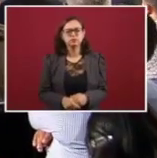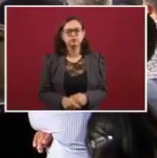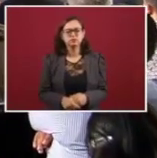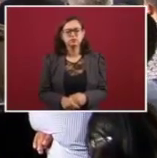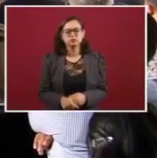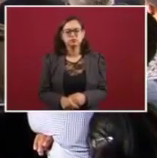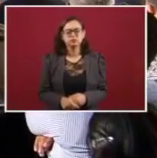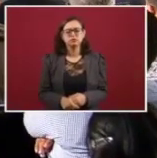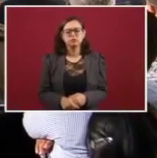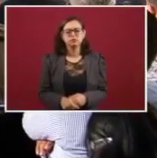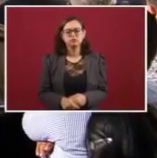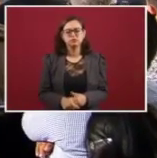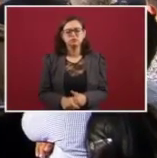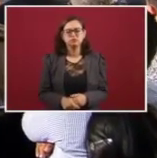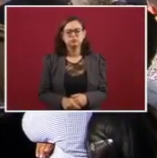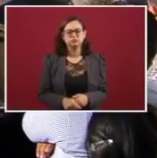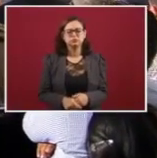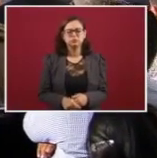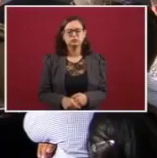si no tienen